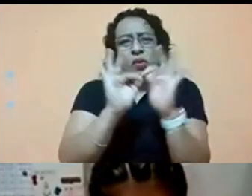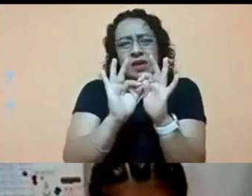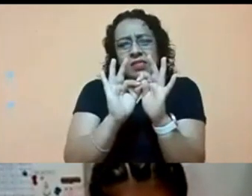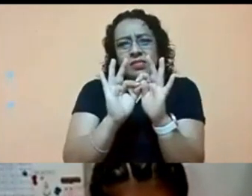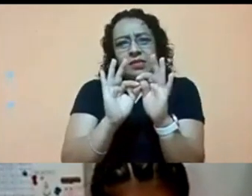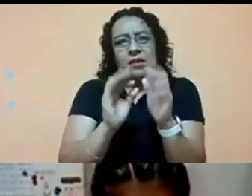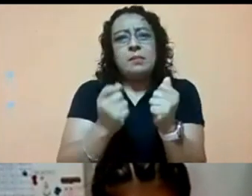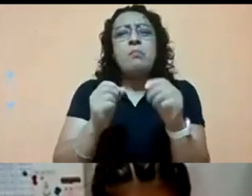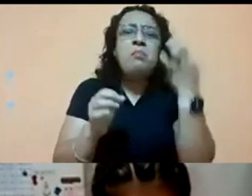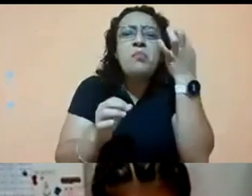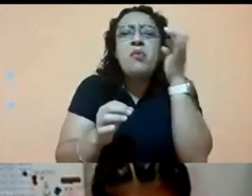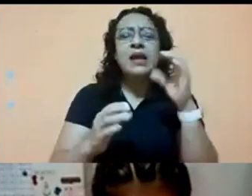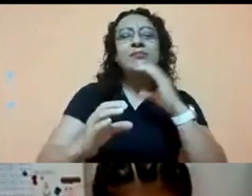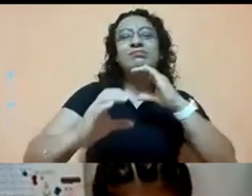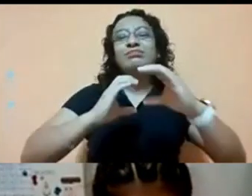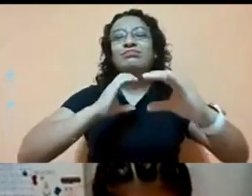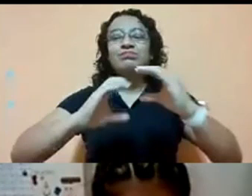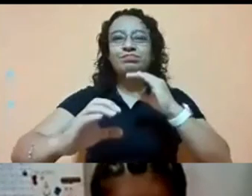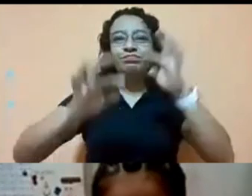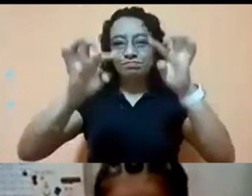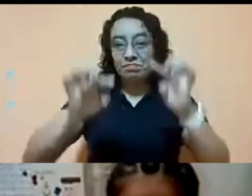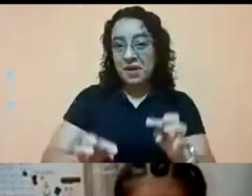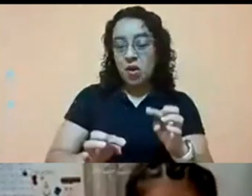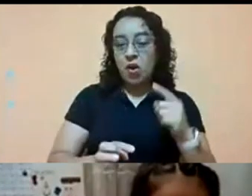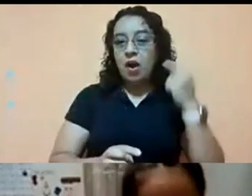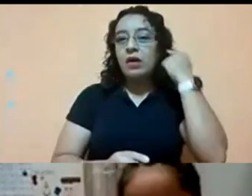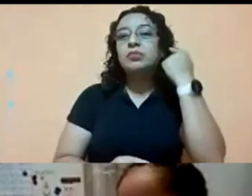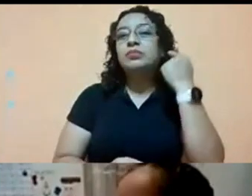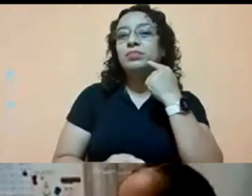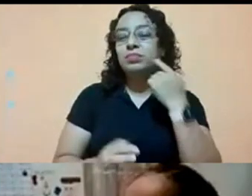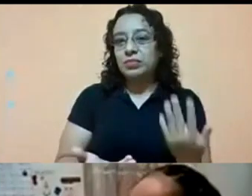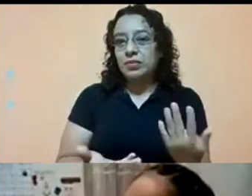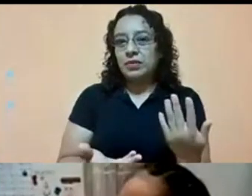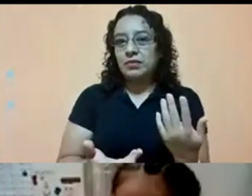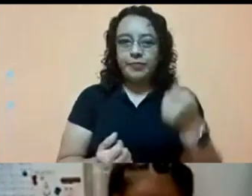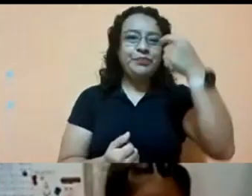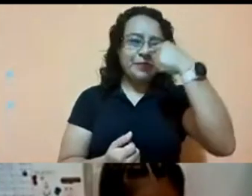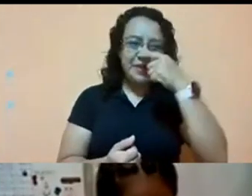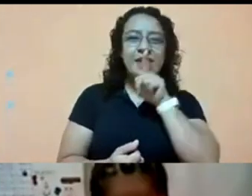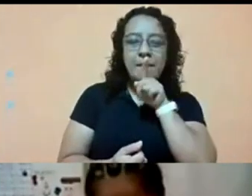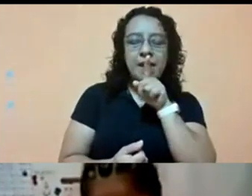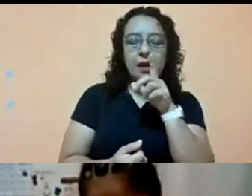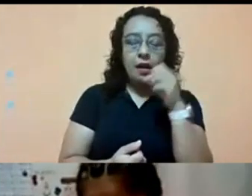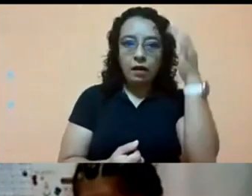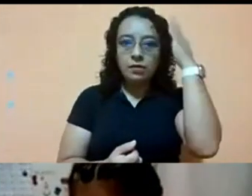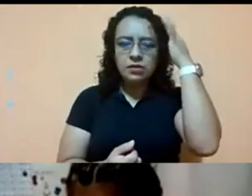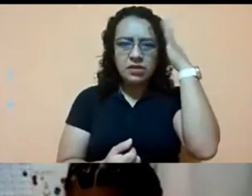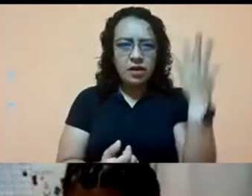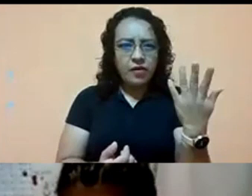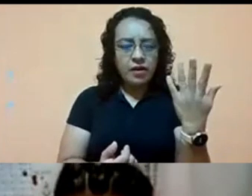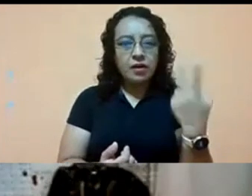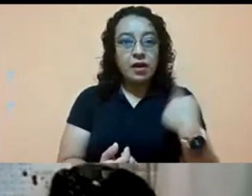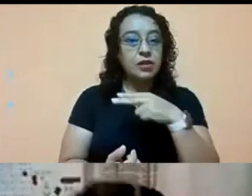discapacidad auditiva. También que tenemos que estar conscientes de nuestra realidad. Y si usted quiere ver el cambio,